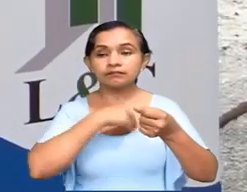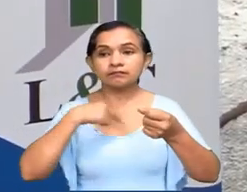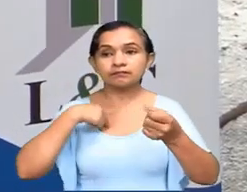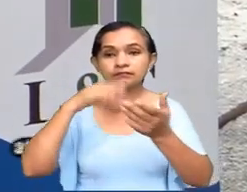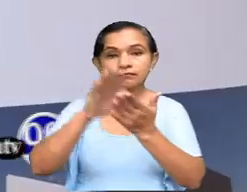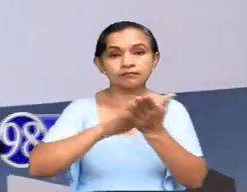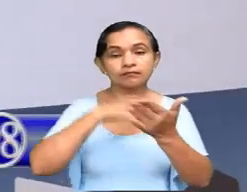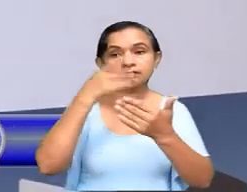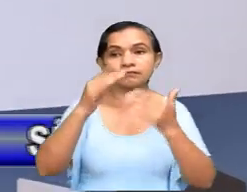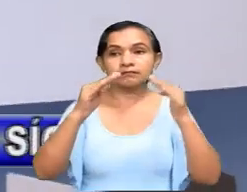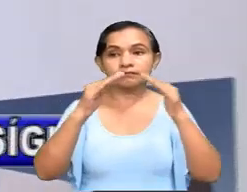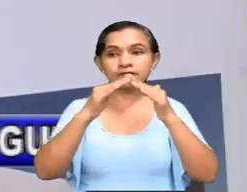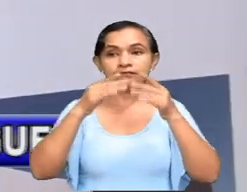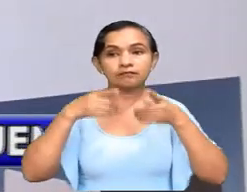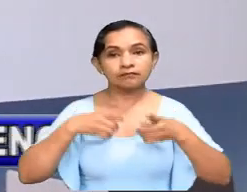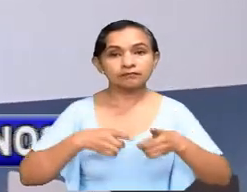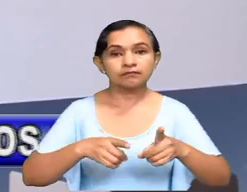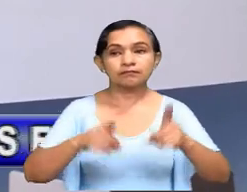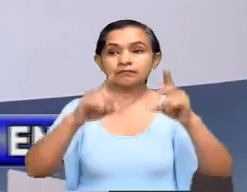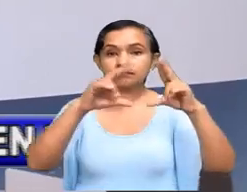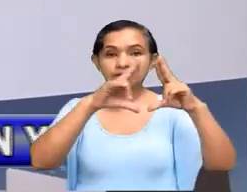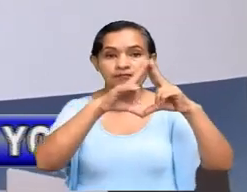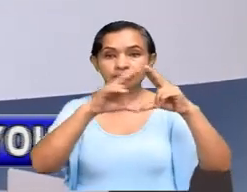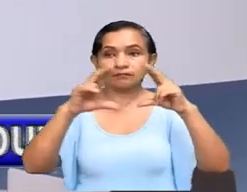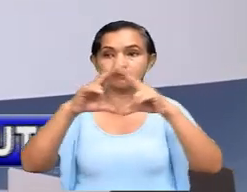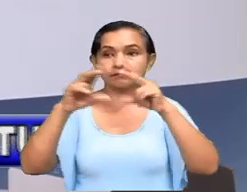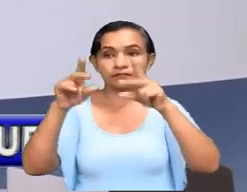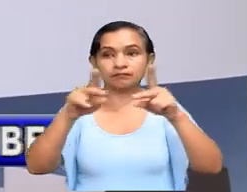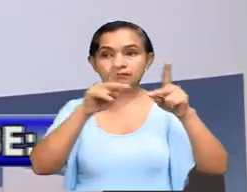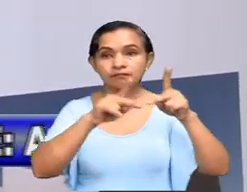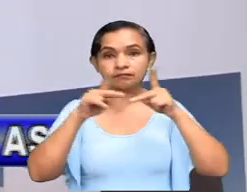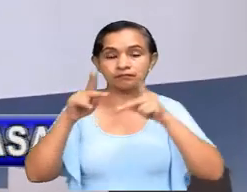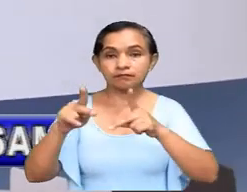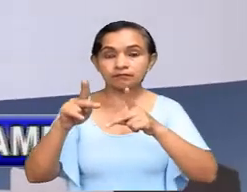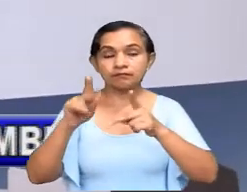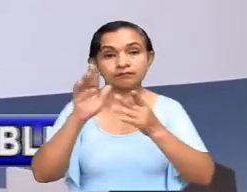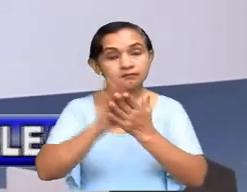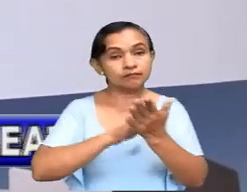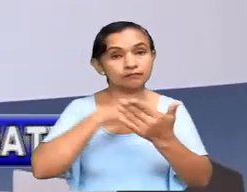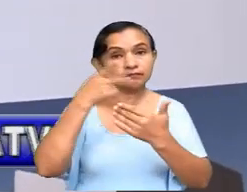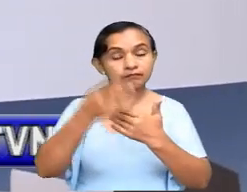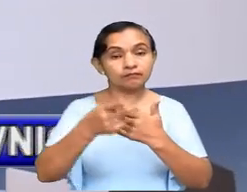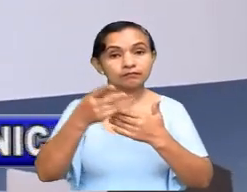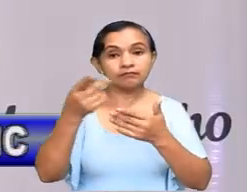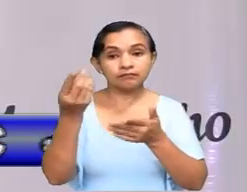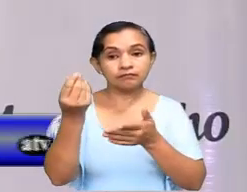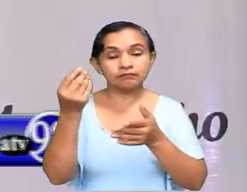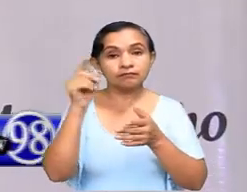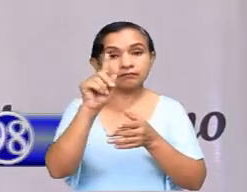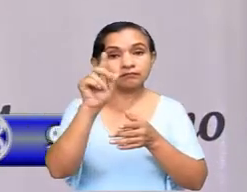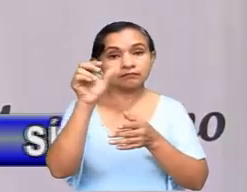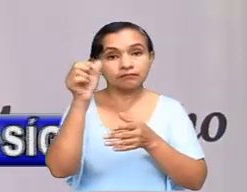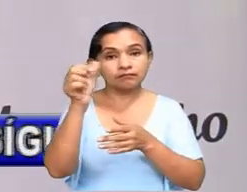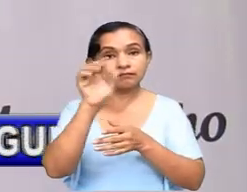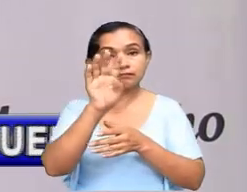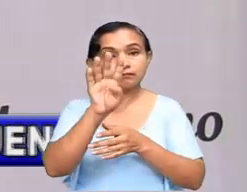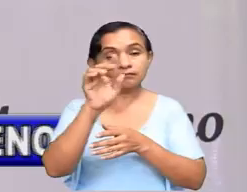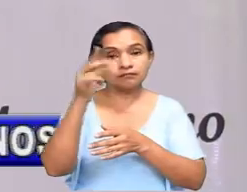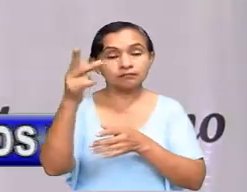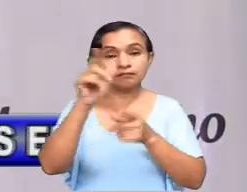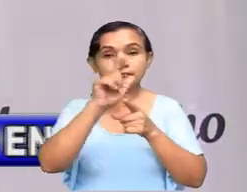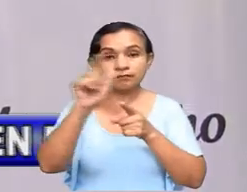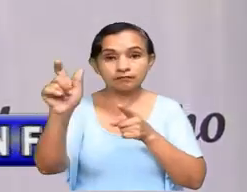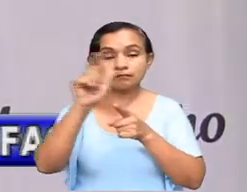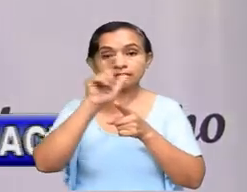de viviendas dignas a nicaragüenses que poseen su terreno. El programa consiste en un plan de ahorro de 16 a 48 meses